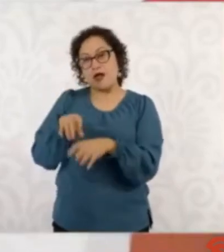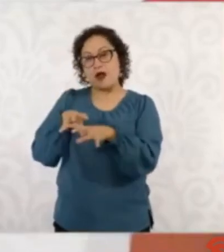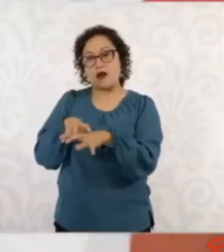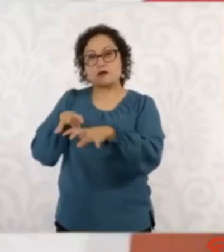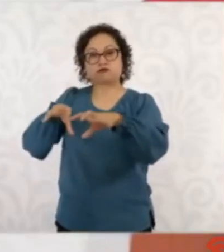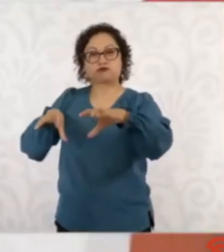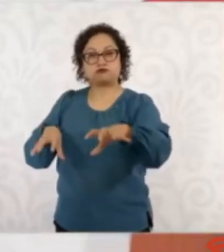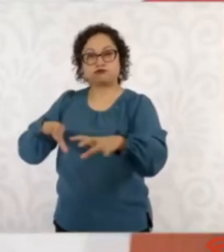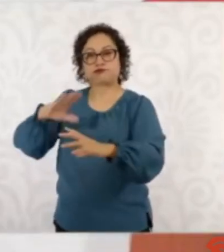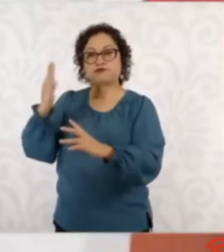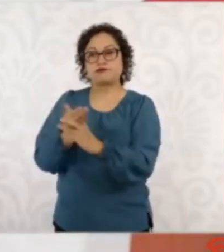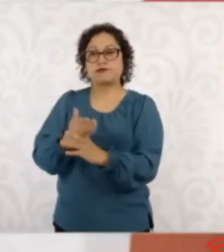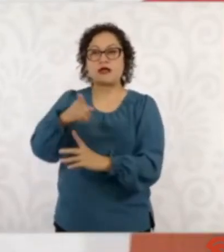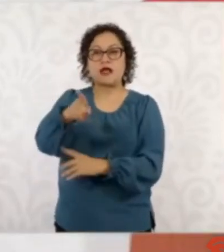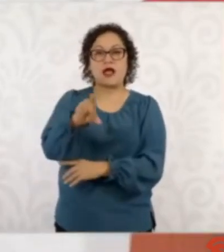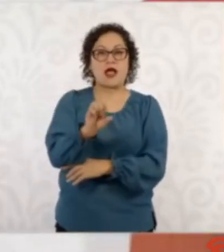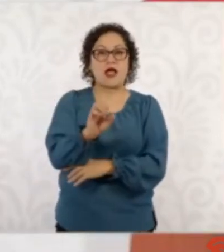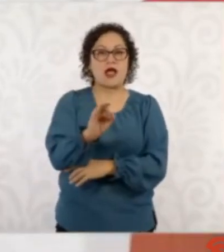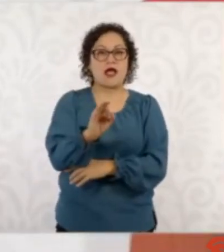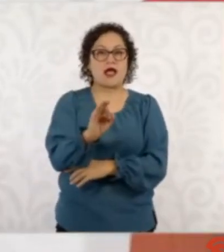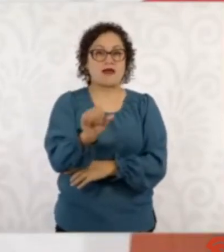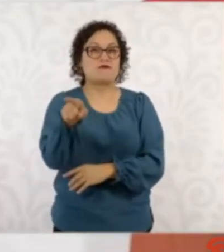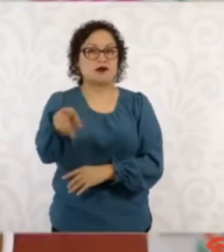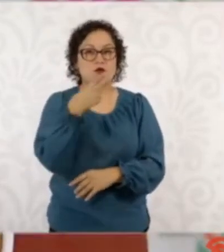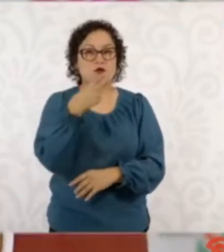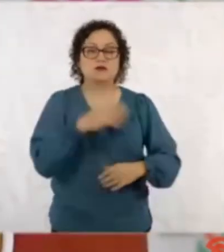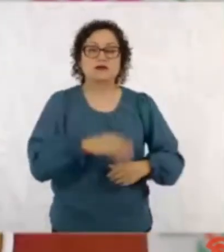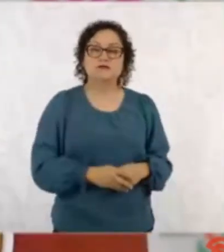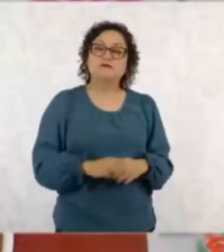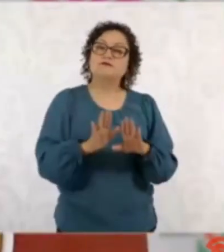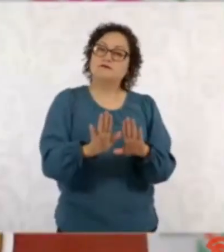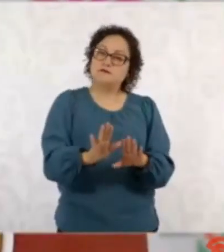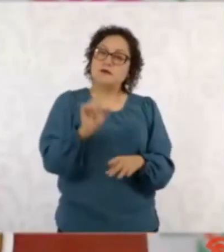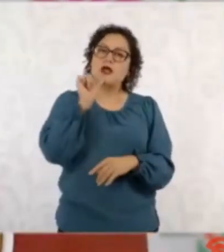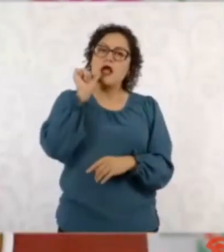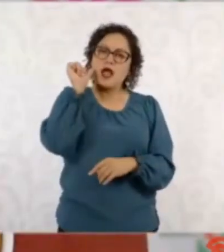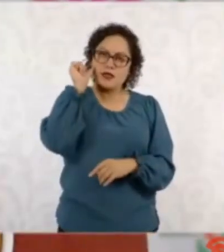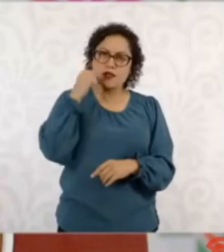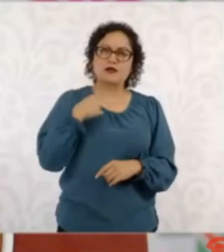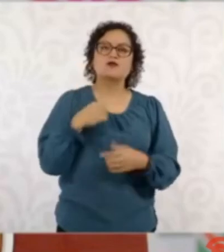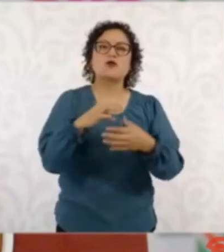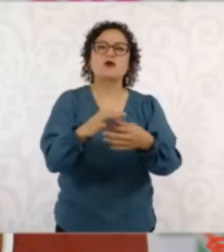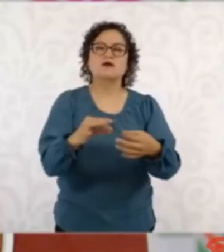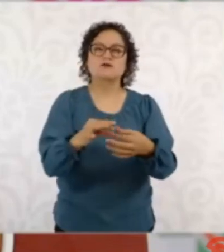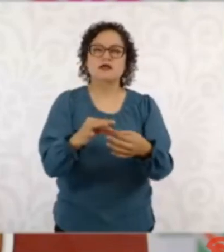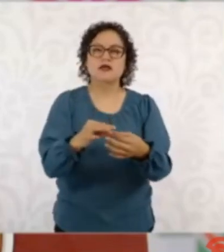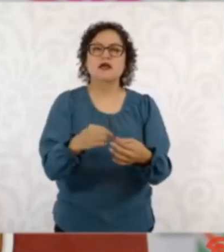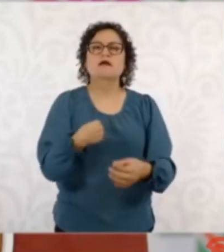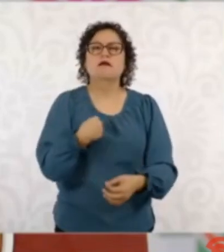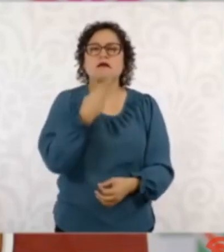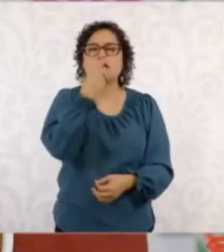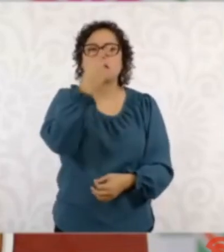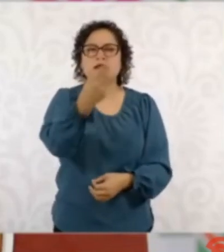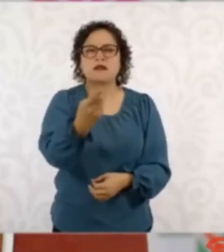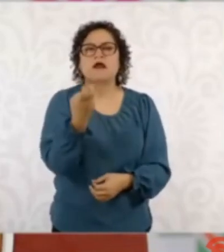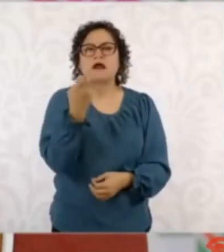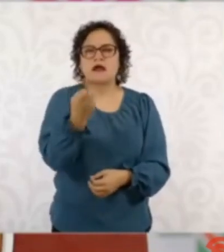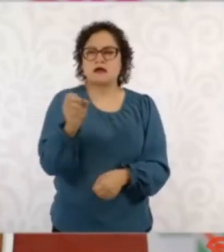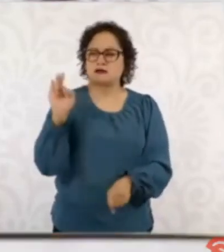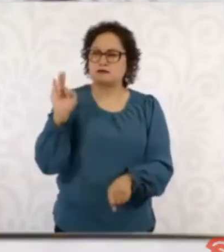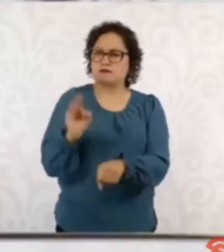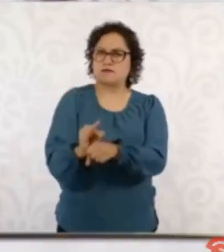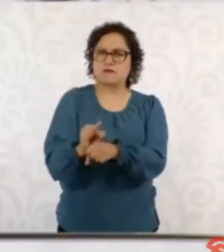Internacional Felipe Ángeles. Ayer dije yo que por medidas de protección civil se hizo, y es en efecto, lo que muestro ahora